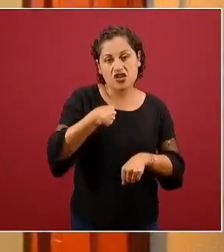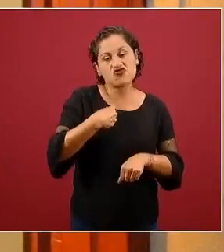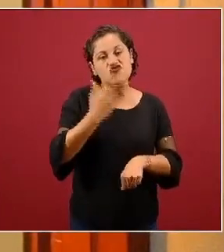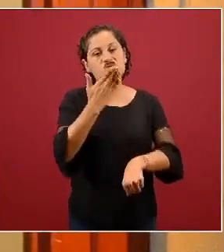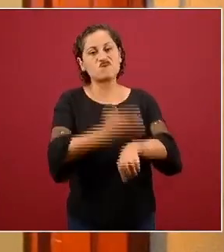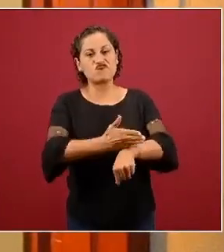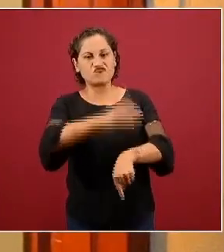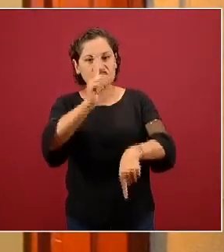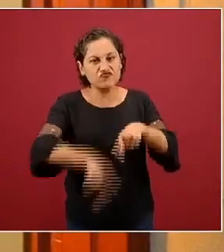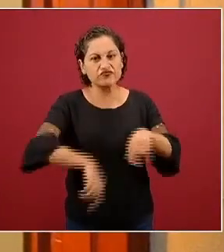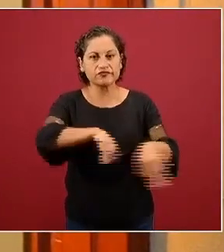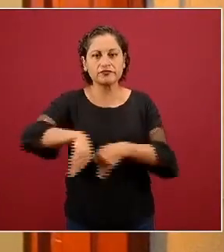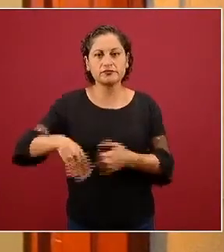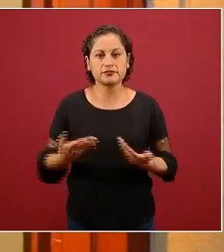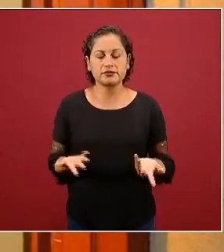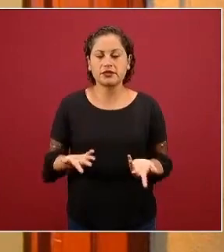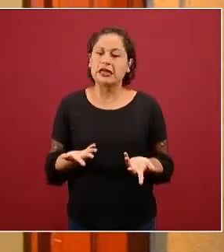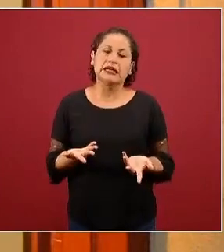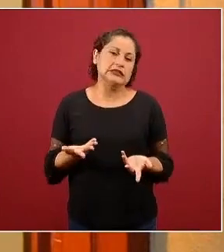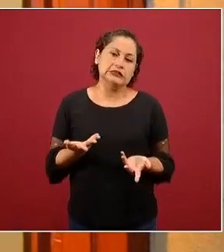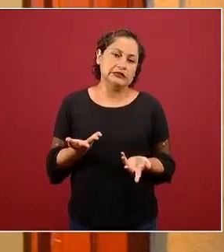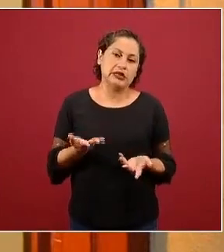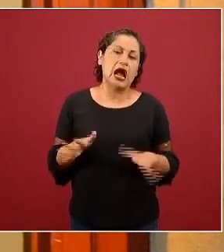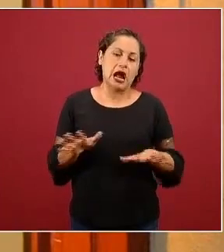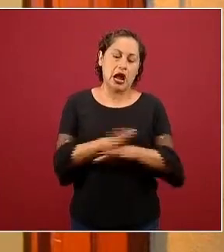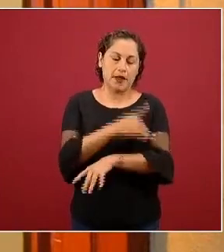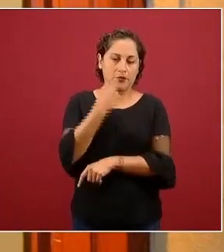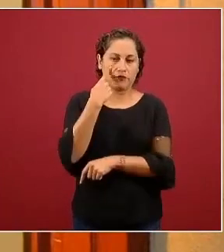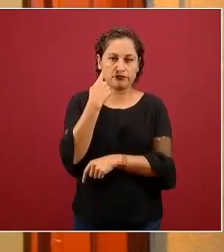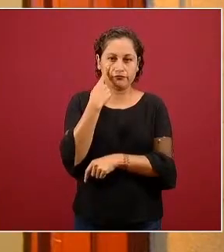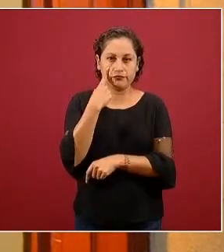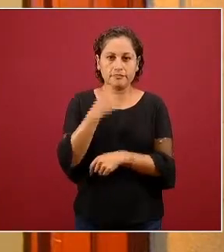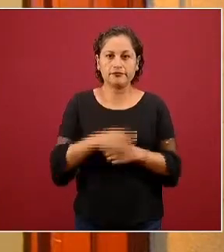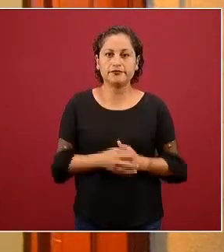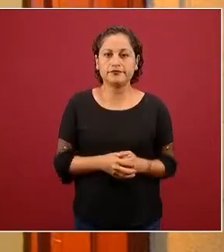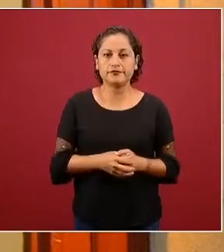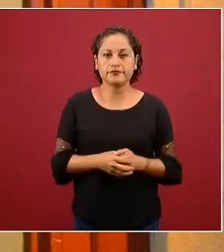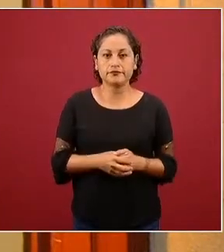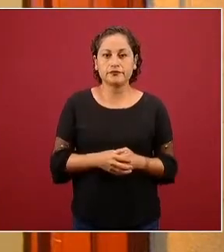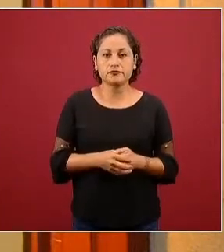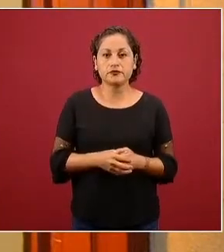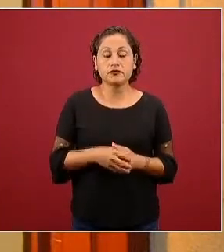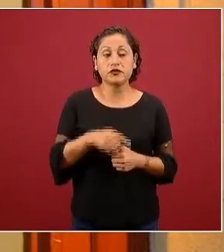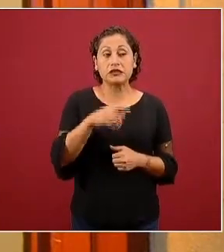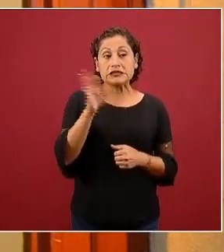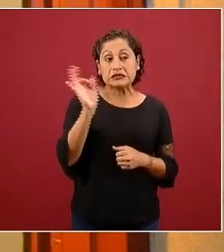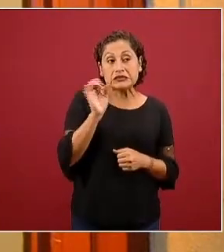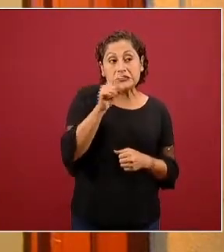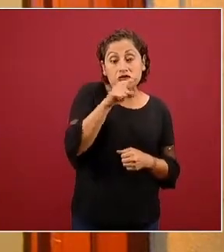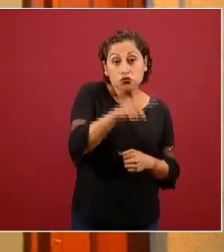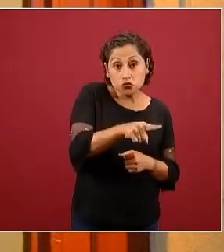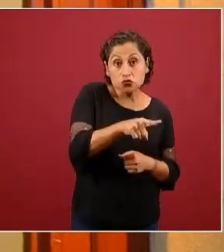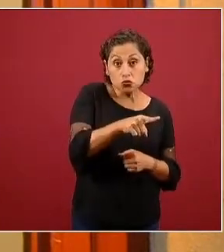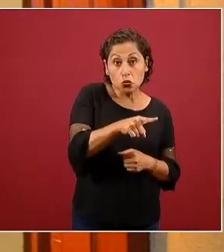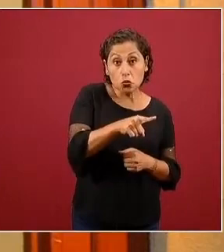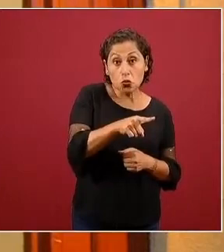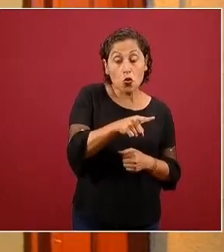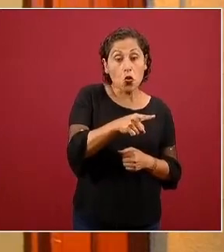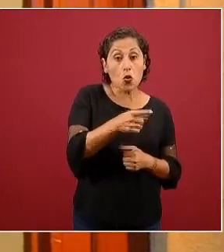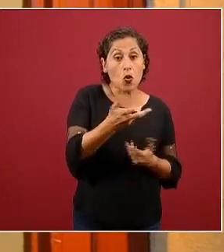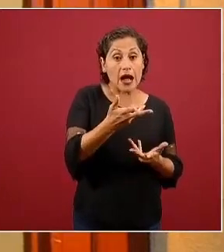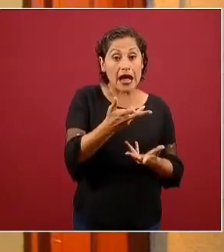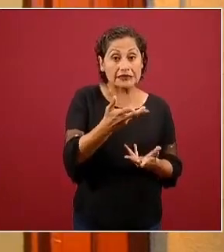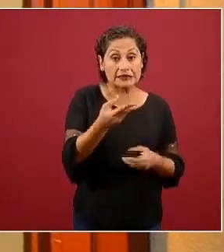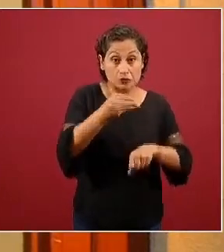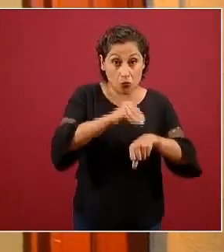Lo podemos decir de otra manera. Si tú no haces esto, entonces yo te puedo premiar con esto, yo te doy